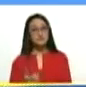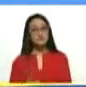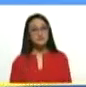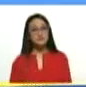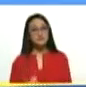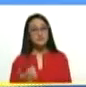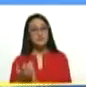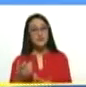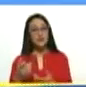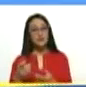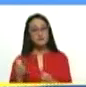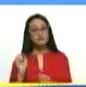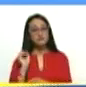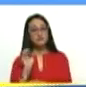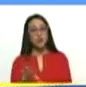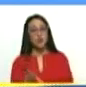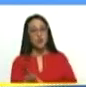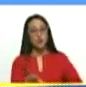container